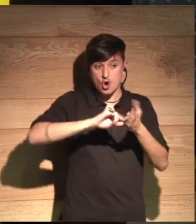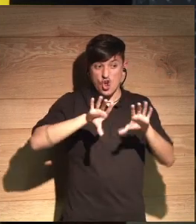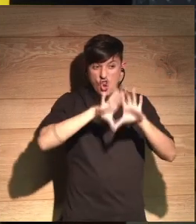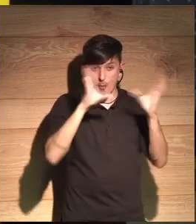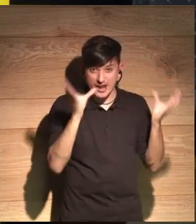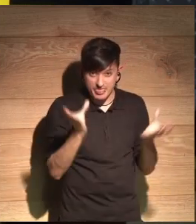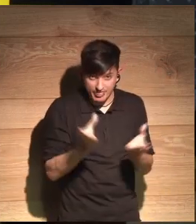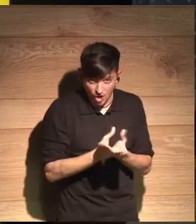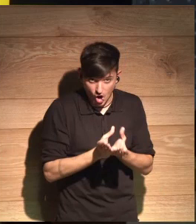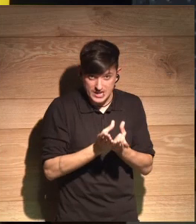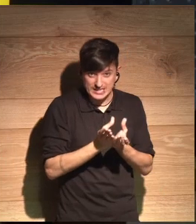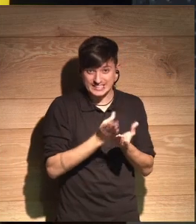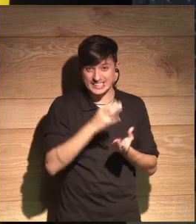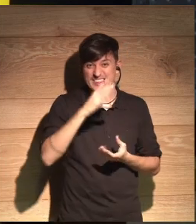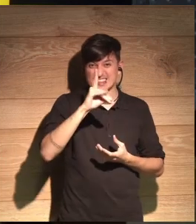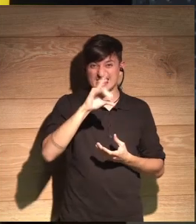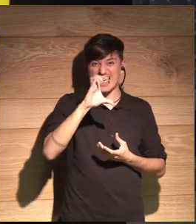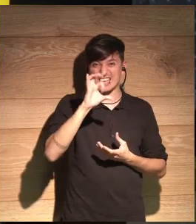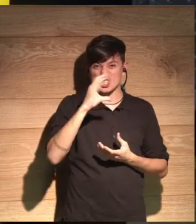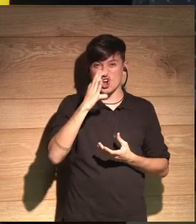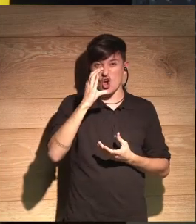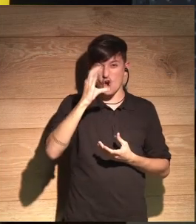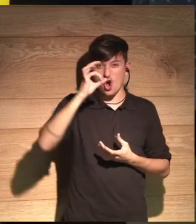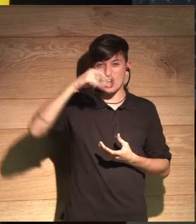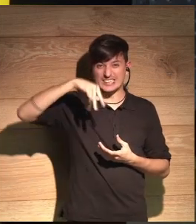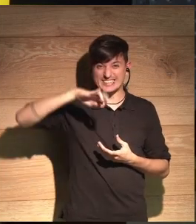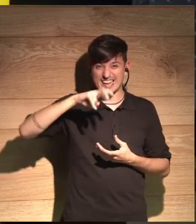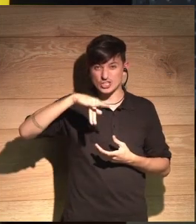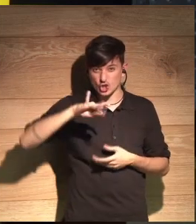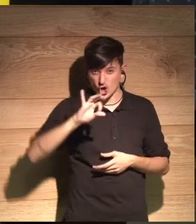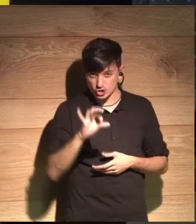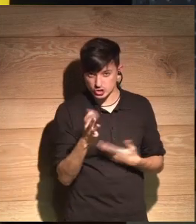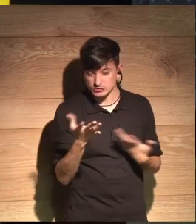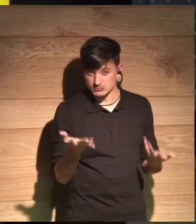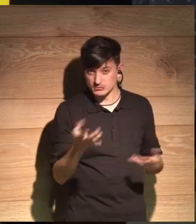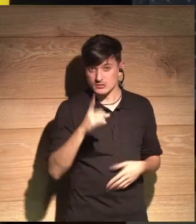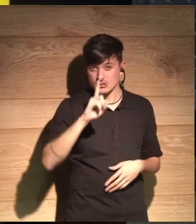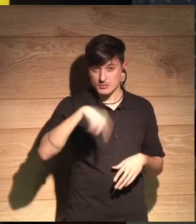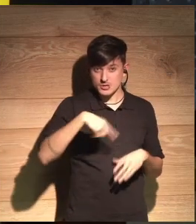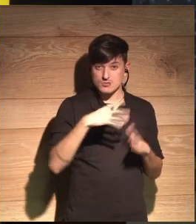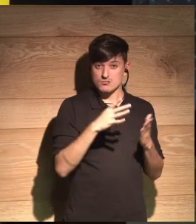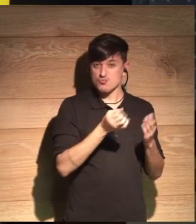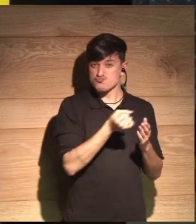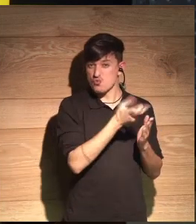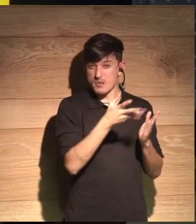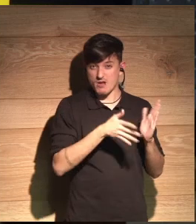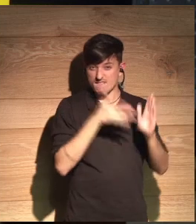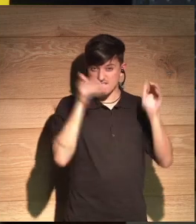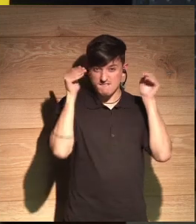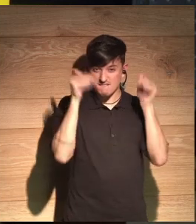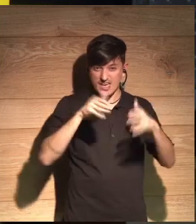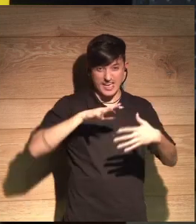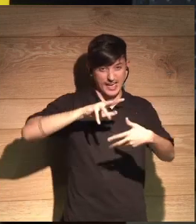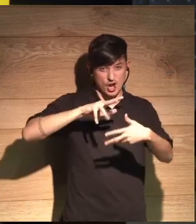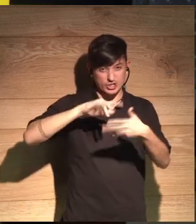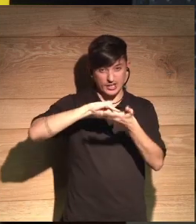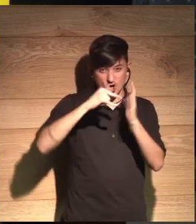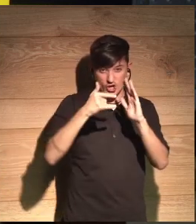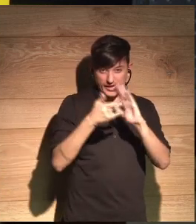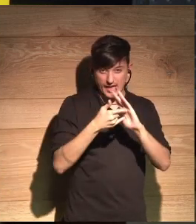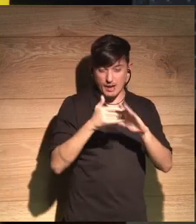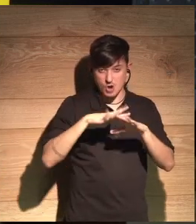descontentos escribió nuevas geopolíticas tenemos un número dedicado a la geo tecnología la lucha por el dominio mundial a partir